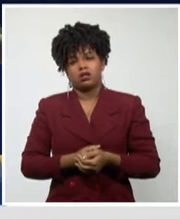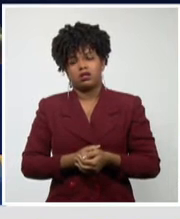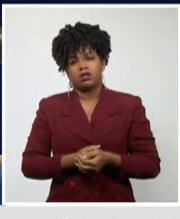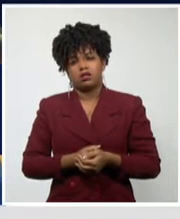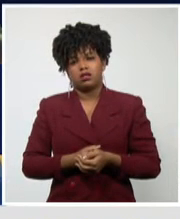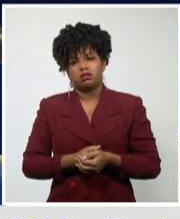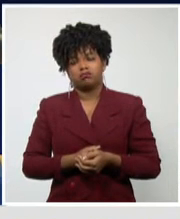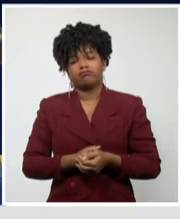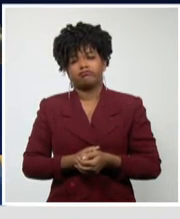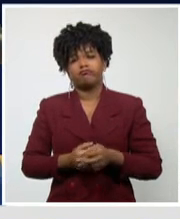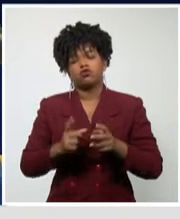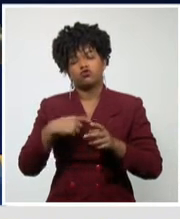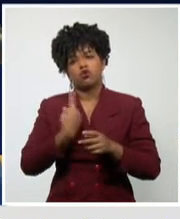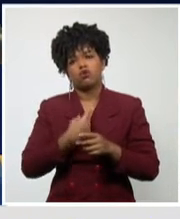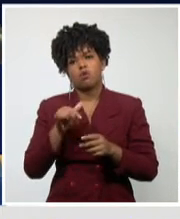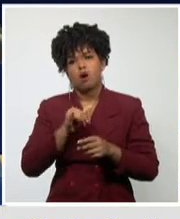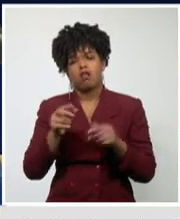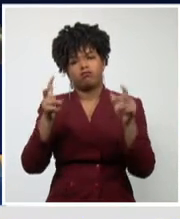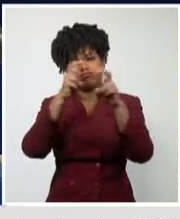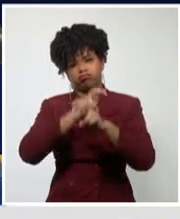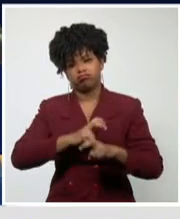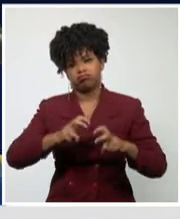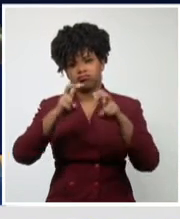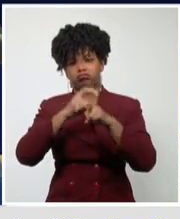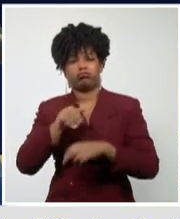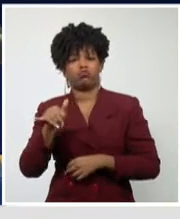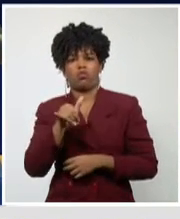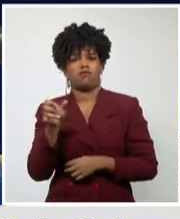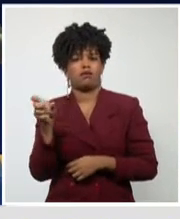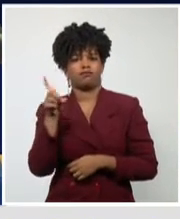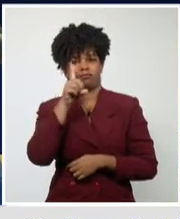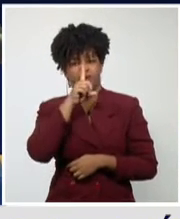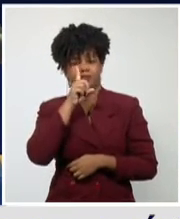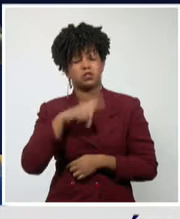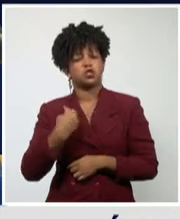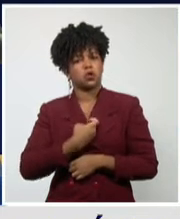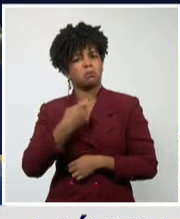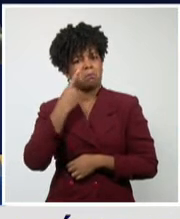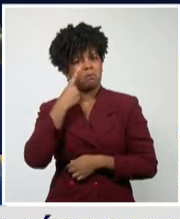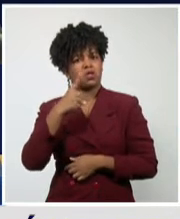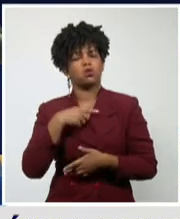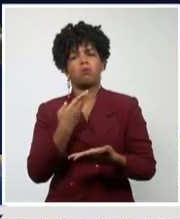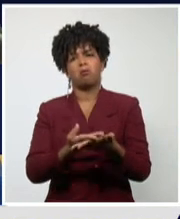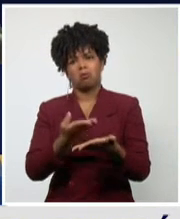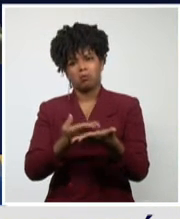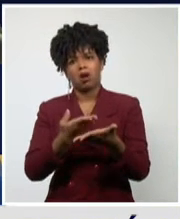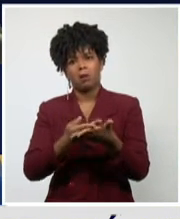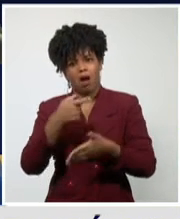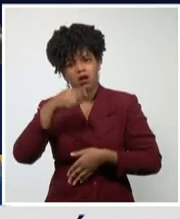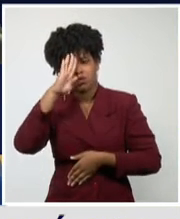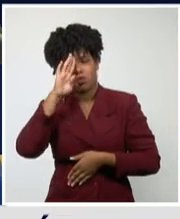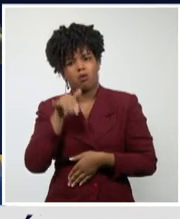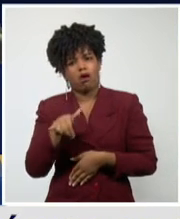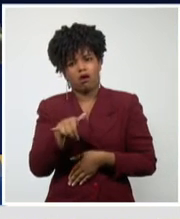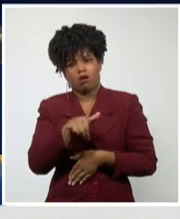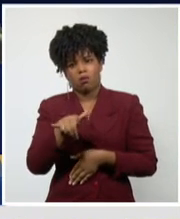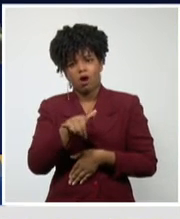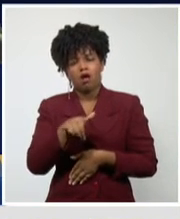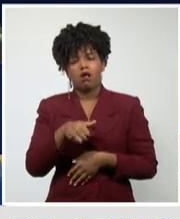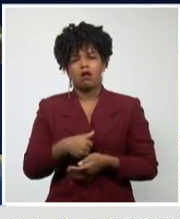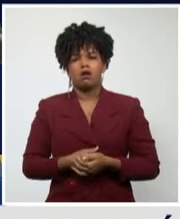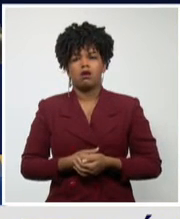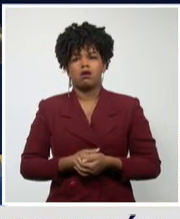están investigando. Sí se ha visto, y nosotros lo hemos tenido en Cuba,